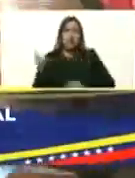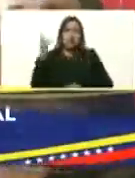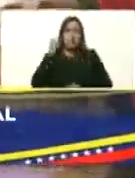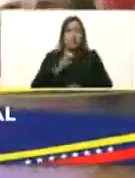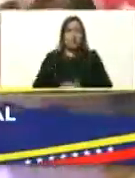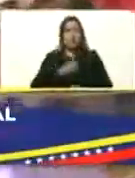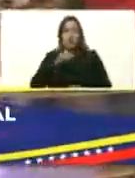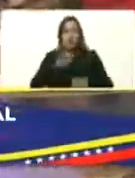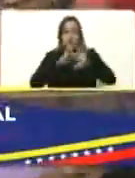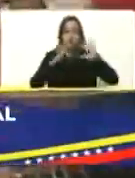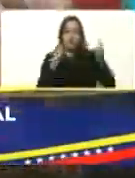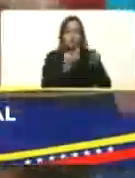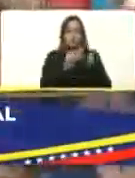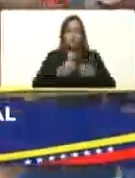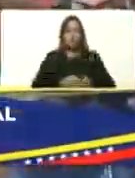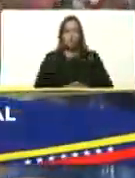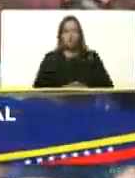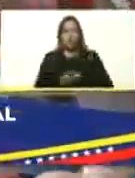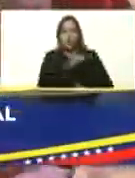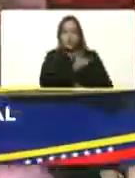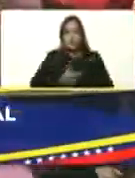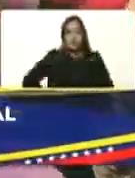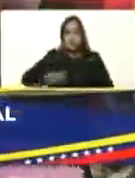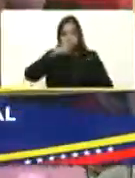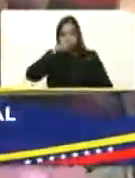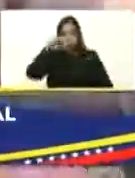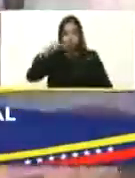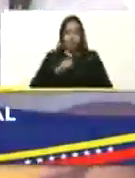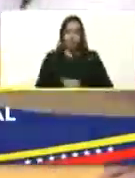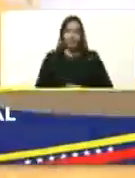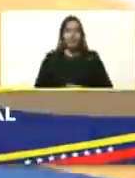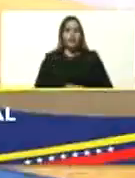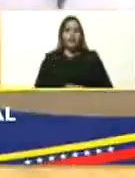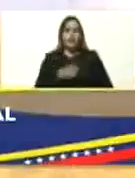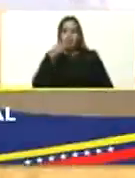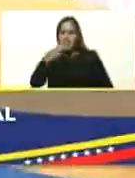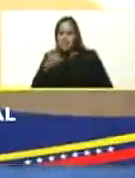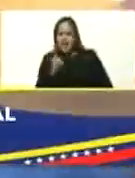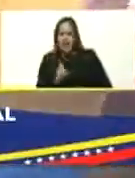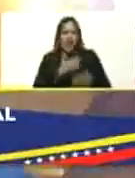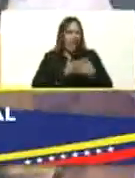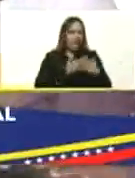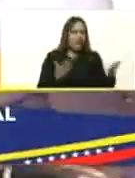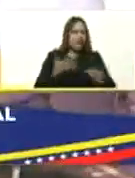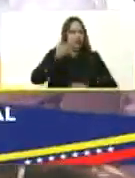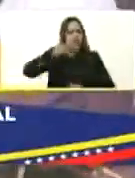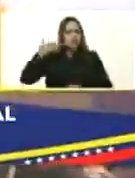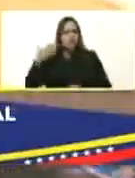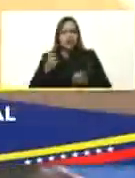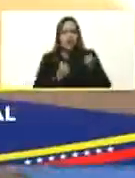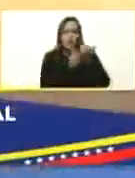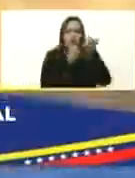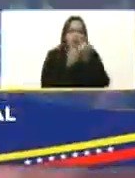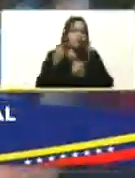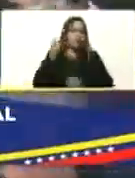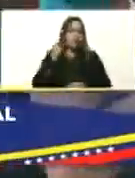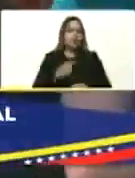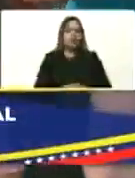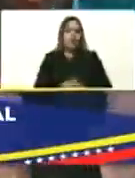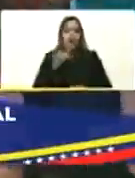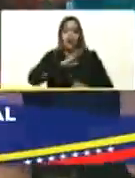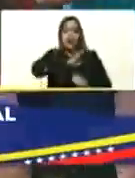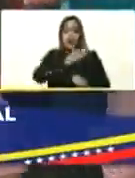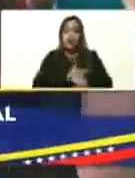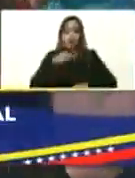su núcleo familiar. El presidente Nicolás Maduro, que se ha declarado abierto y orgullosamente feminista, ha